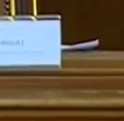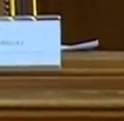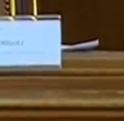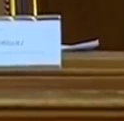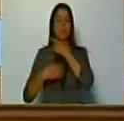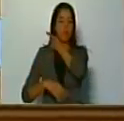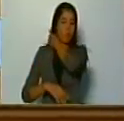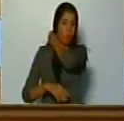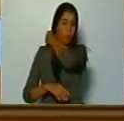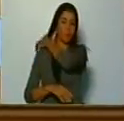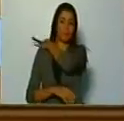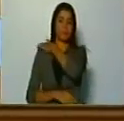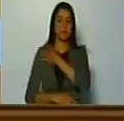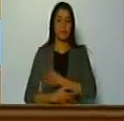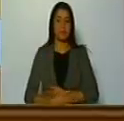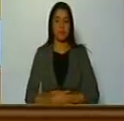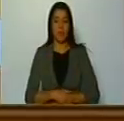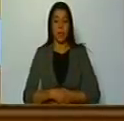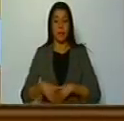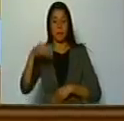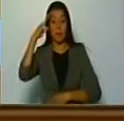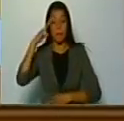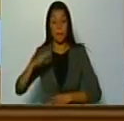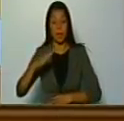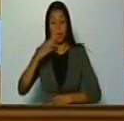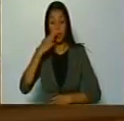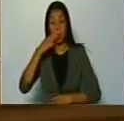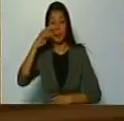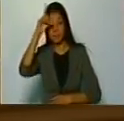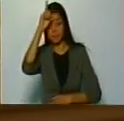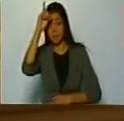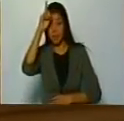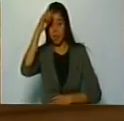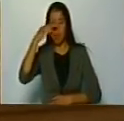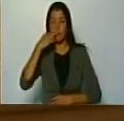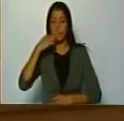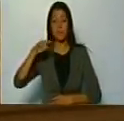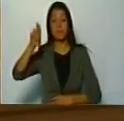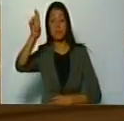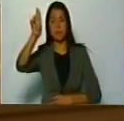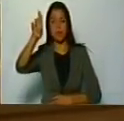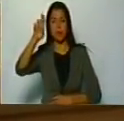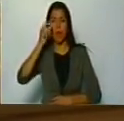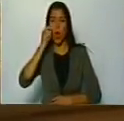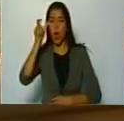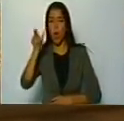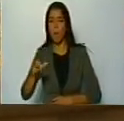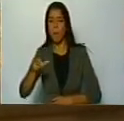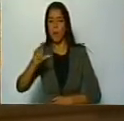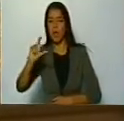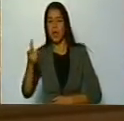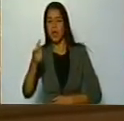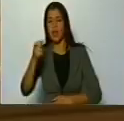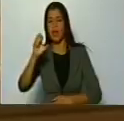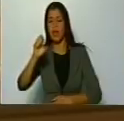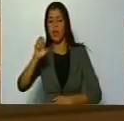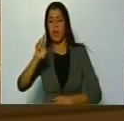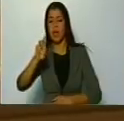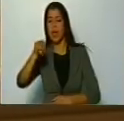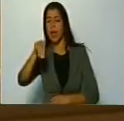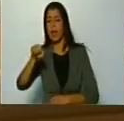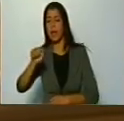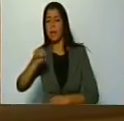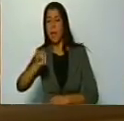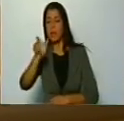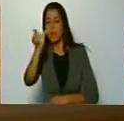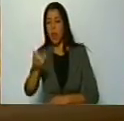un militar alemán nazi, fundador de la Gestapo, Hermann Göring. Y voy a citar textual